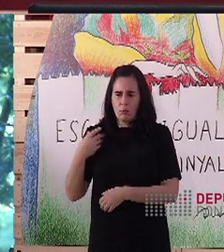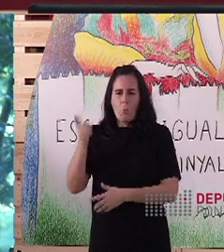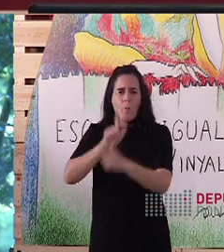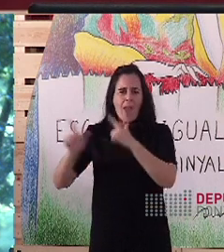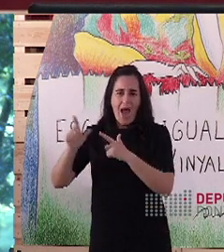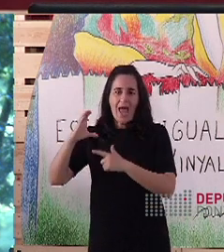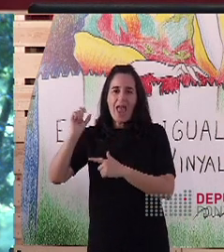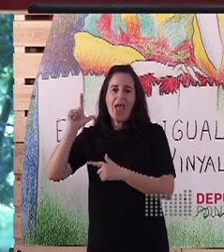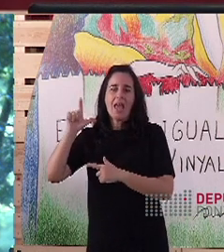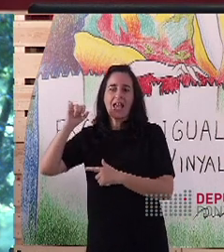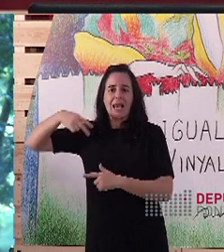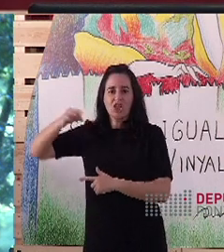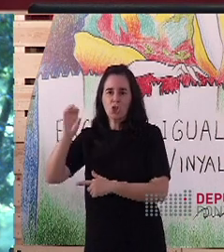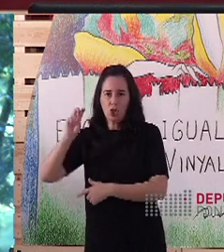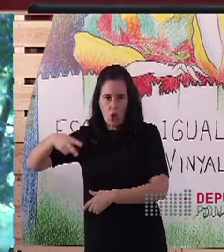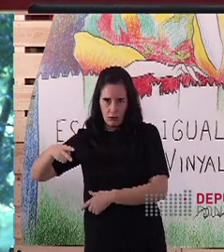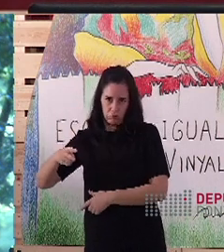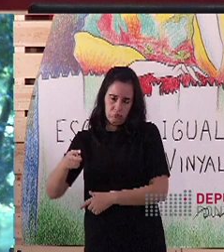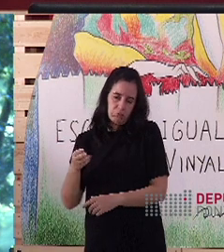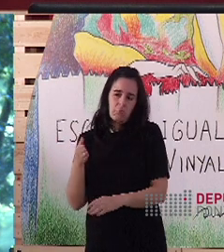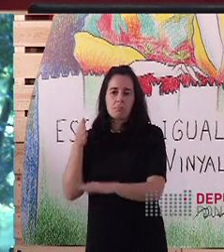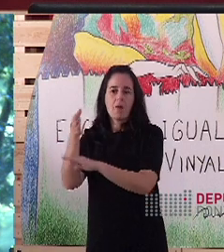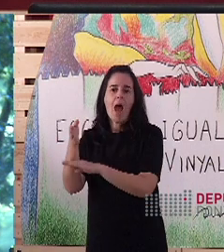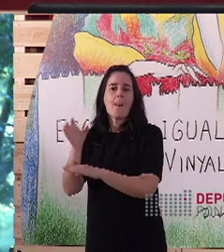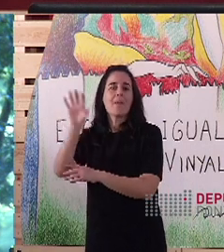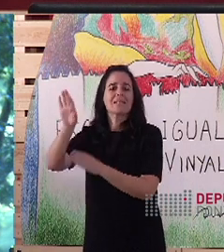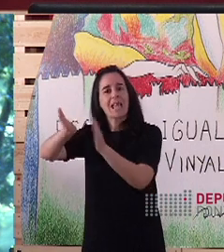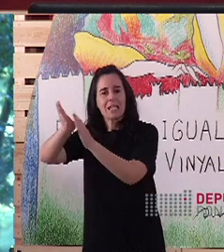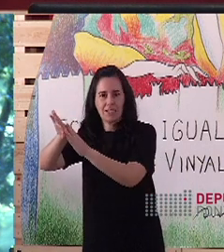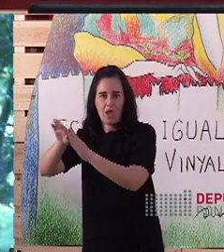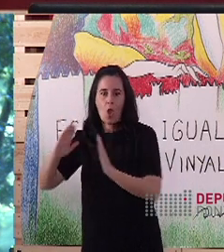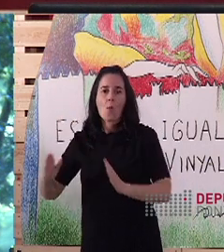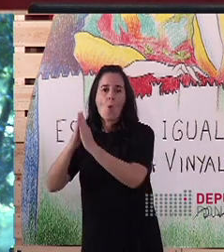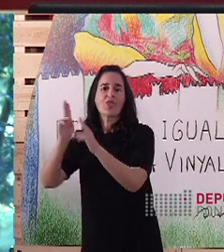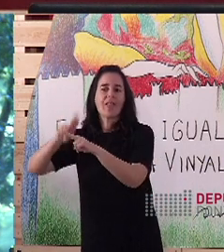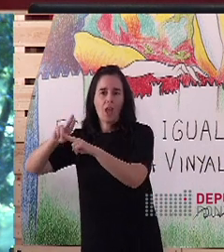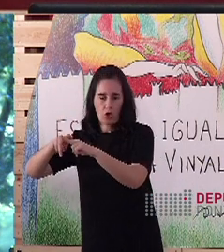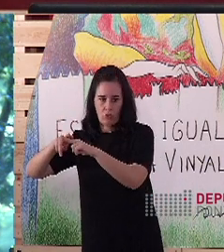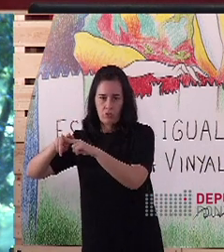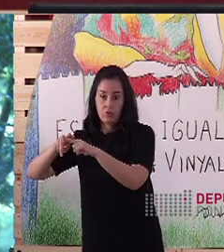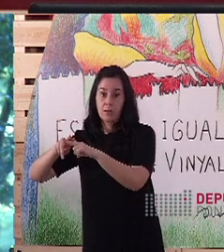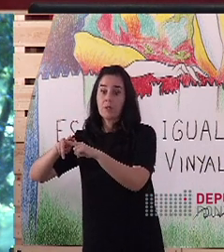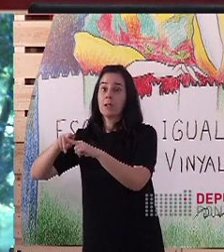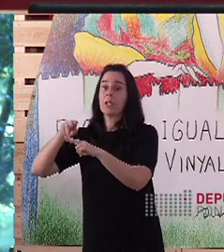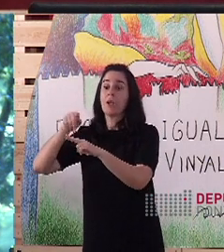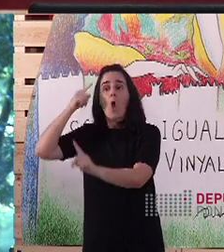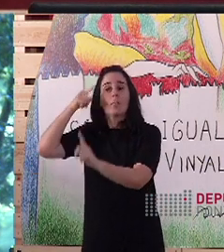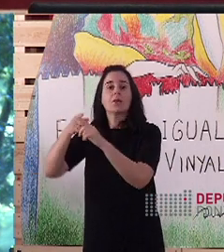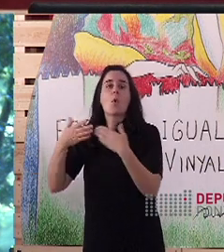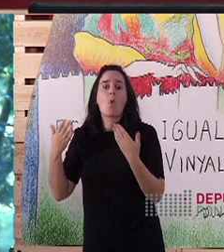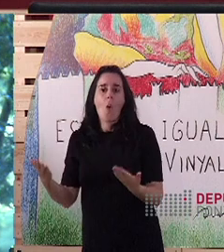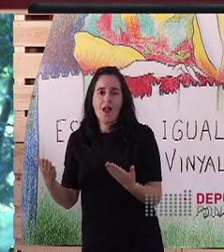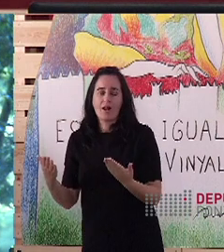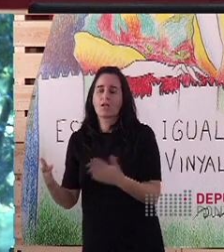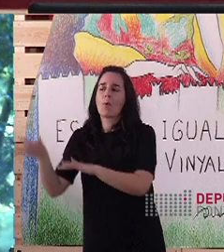del este, a Montenegro, que uno de los propósitos que llevaba era precisamente el de